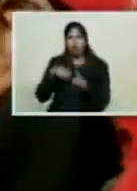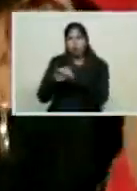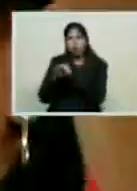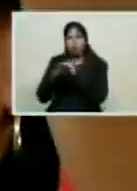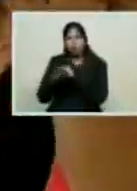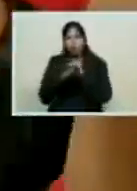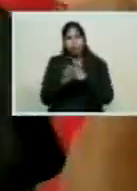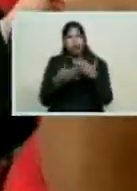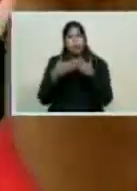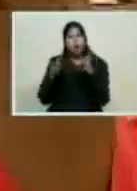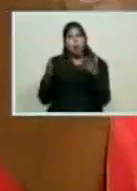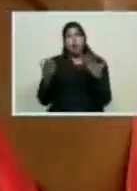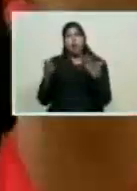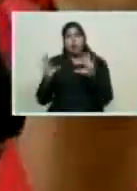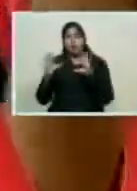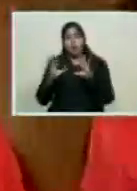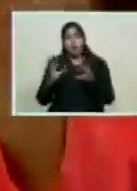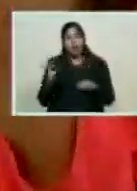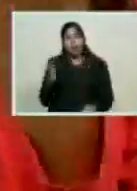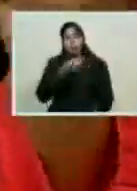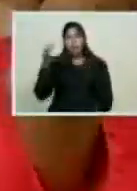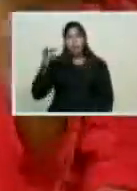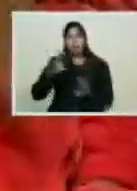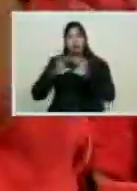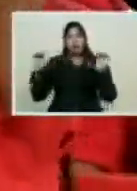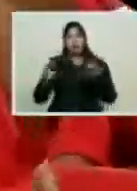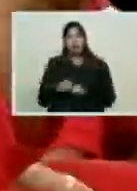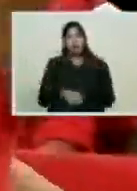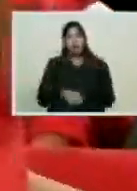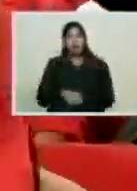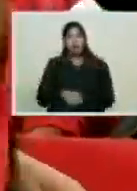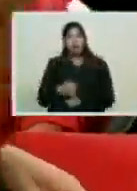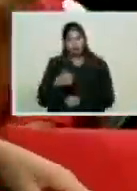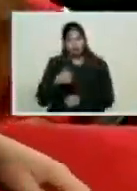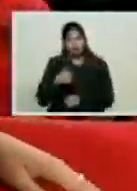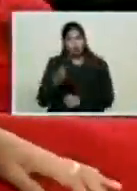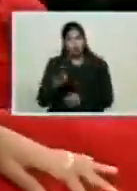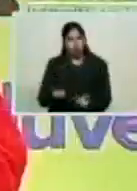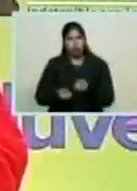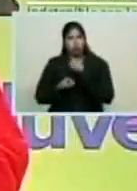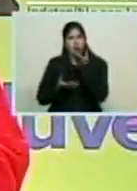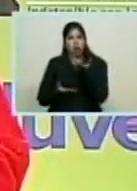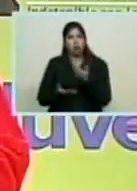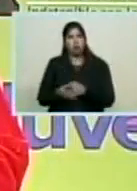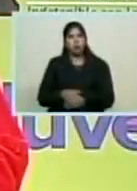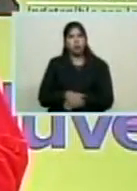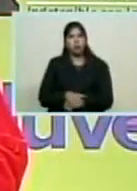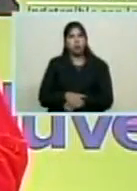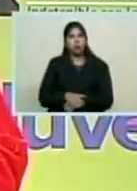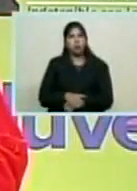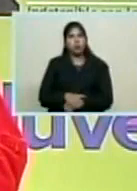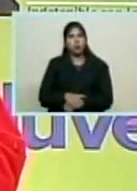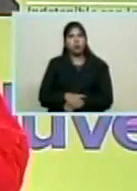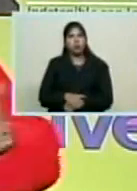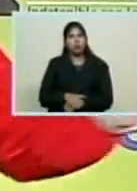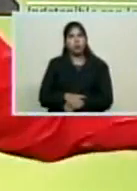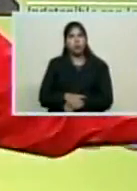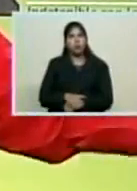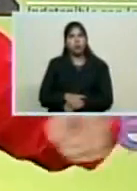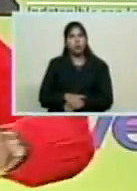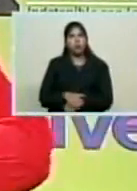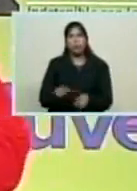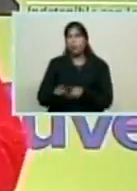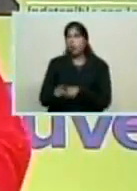educación popular, una educación de calidad. Y hoy yo puedo decir, lo puedo decir como nos dijo